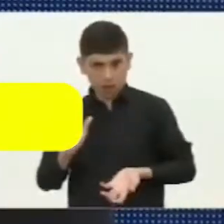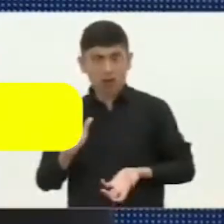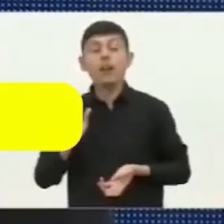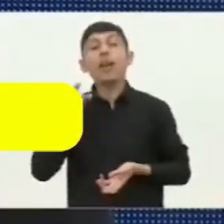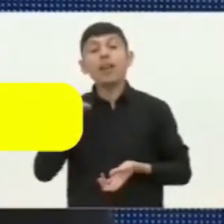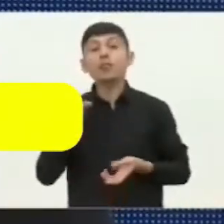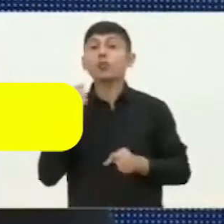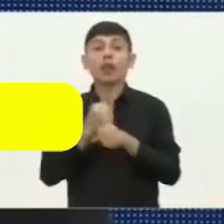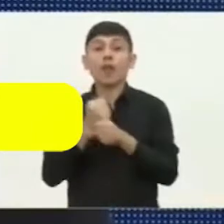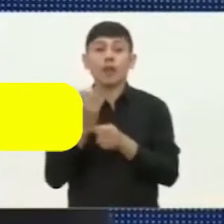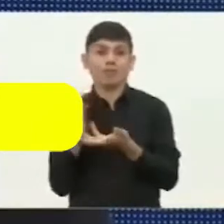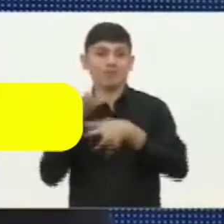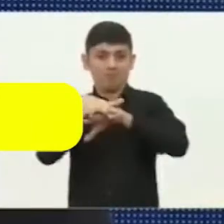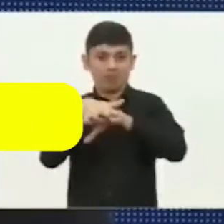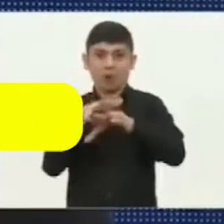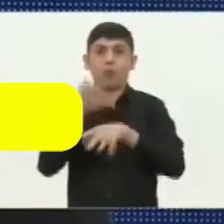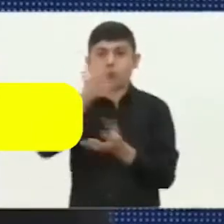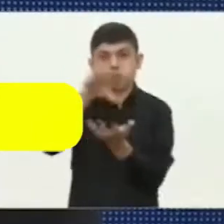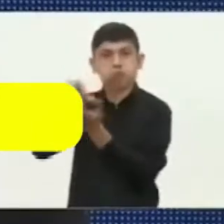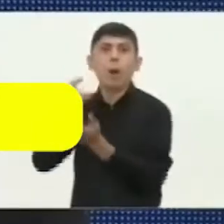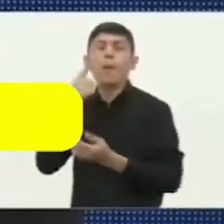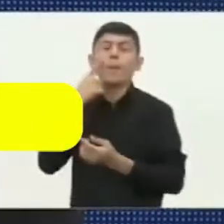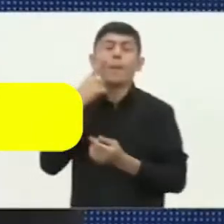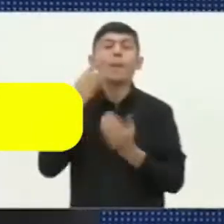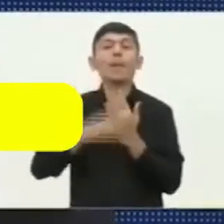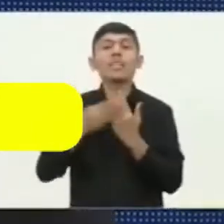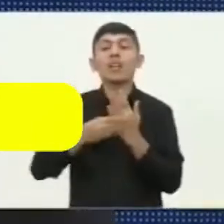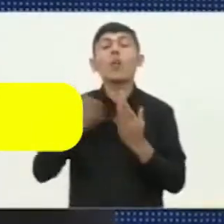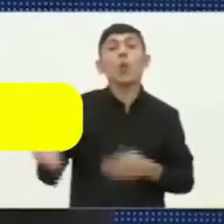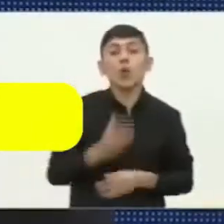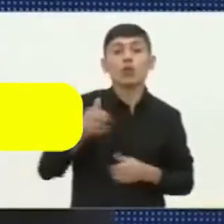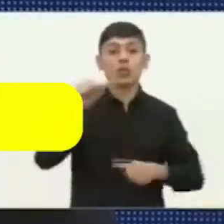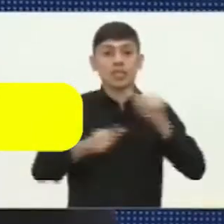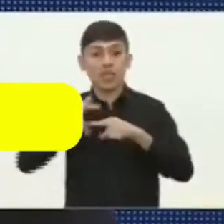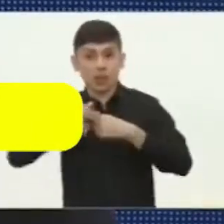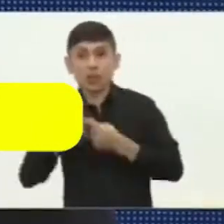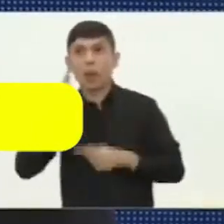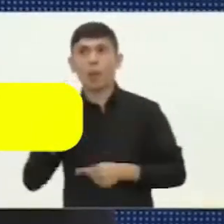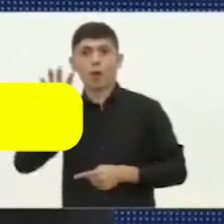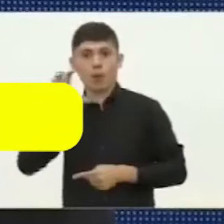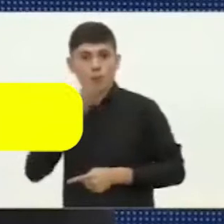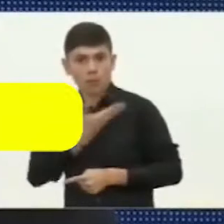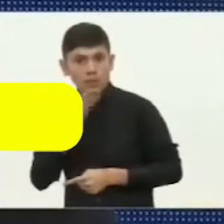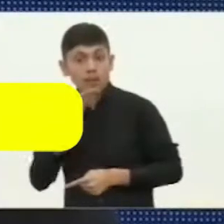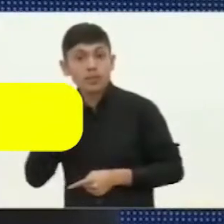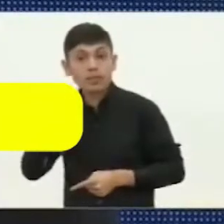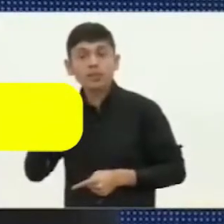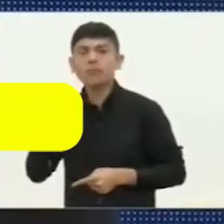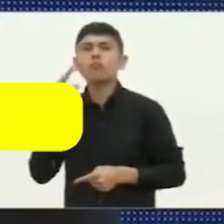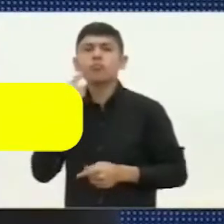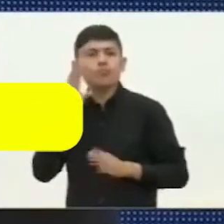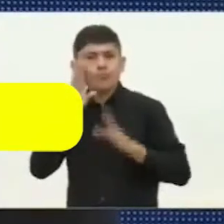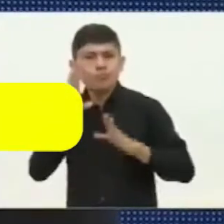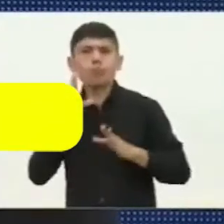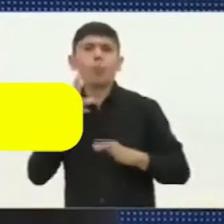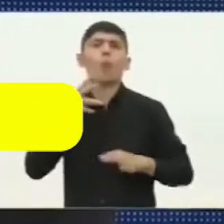una línea de trabajo de todo el Ministerio de Producción, Ciencia y Tecnología y del Gobierno de la provincia en general, con la sinergia de lo público